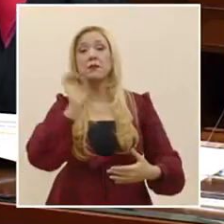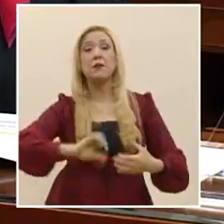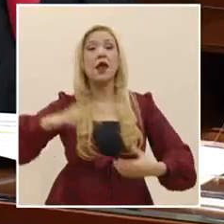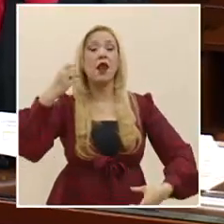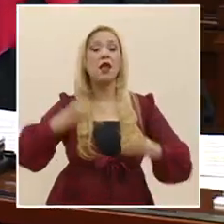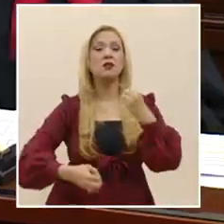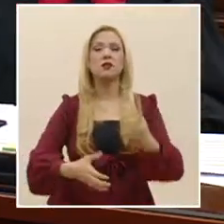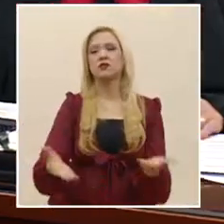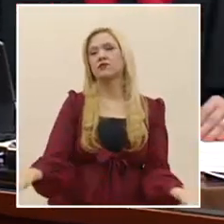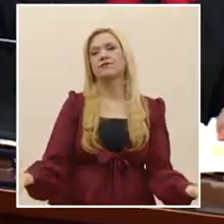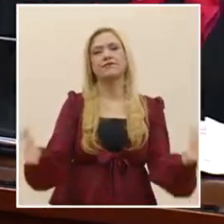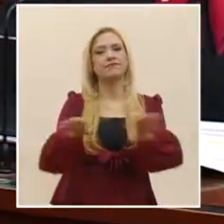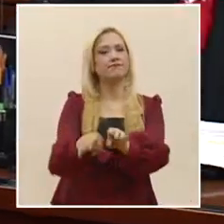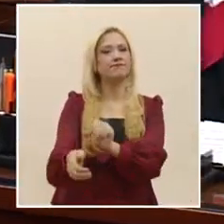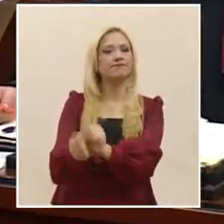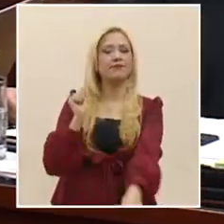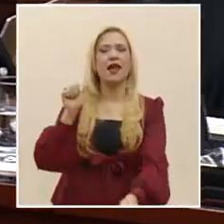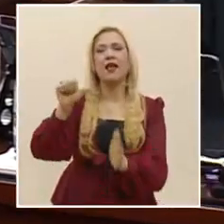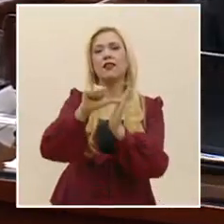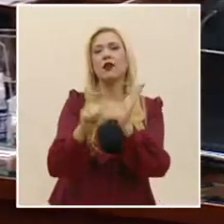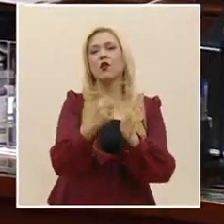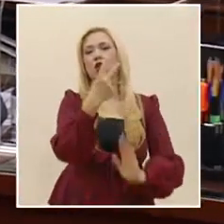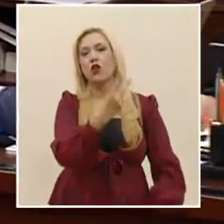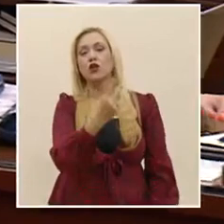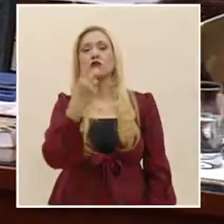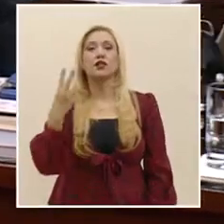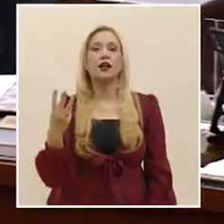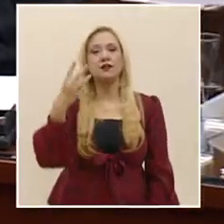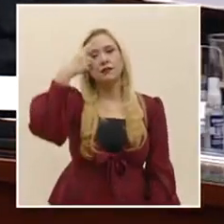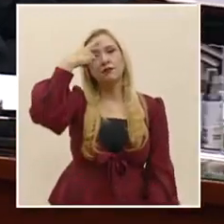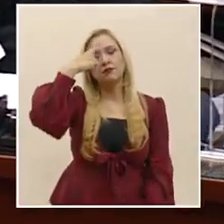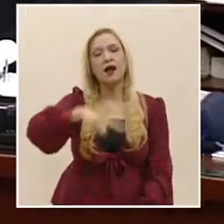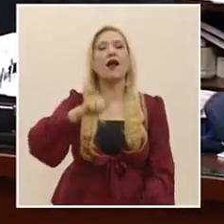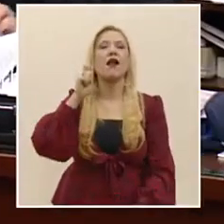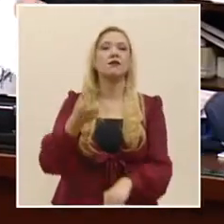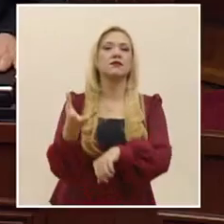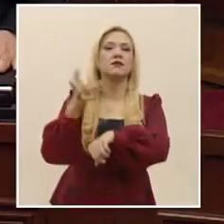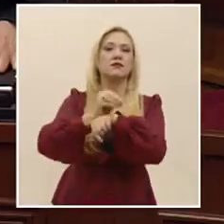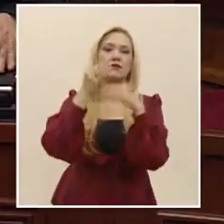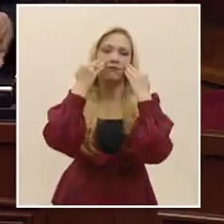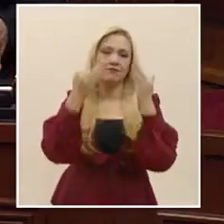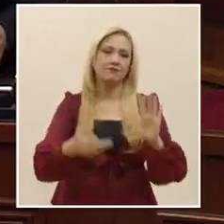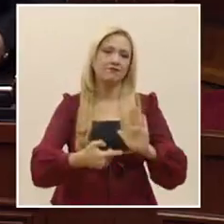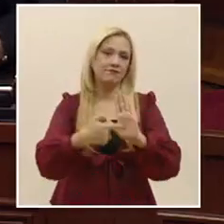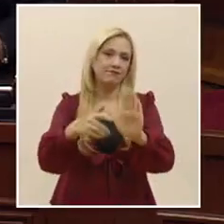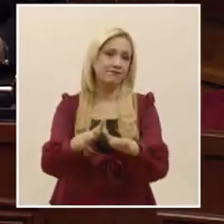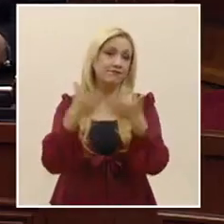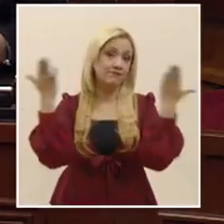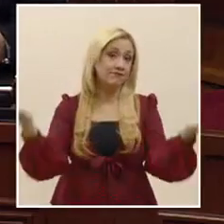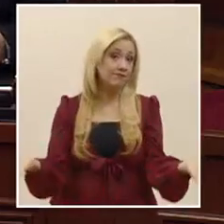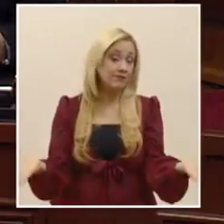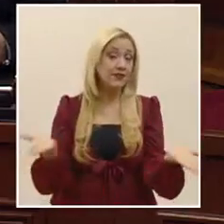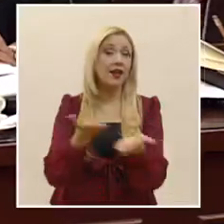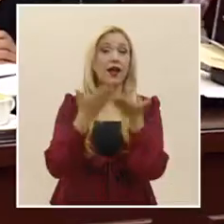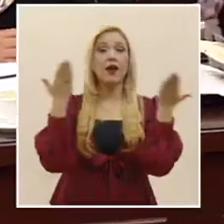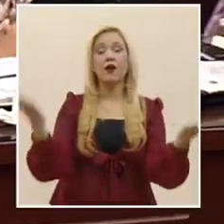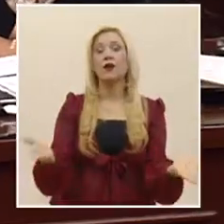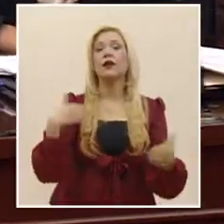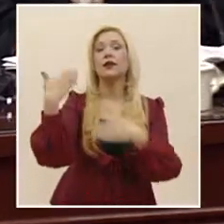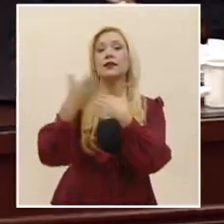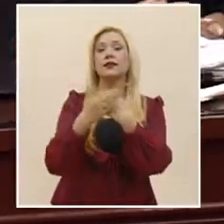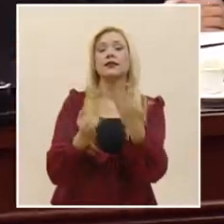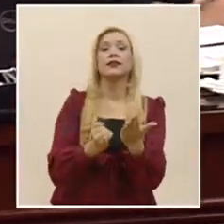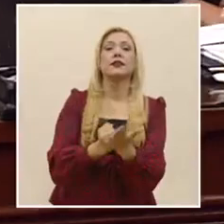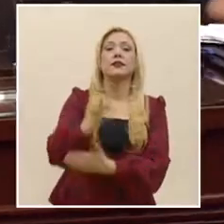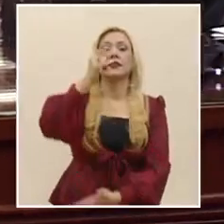para invalidar los artículos 2 y 3 del acuerdo sobre el régimen de autorizaciones. Los efectos de la resolución serán